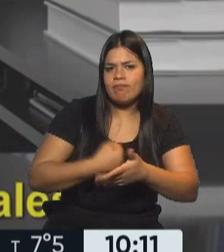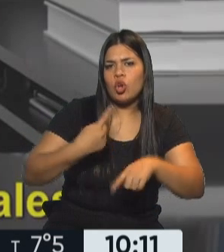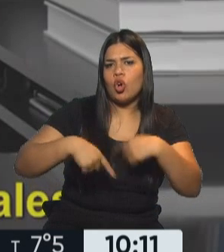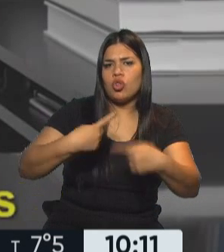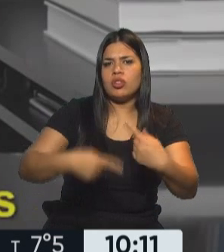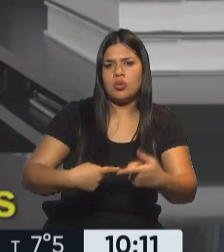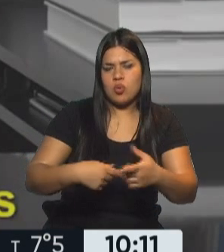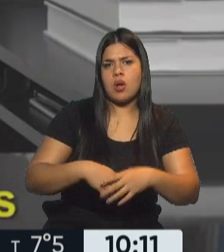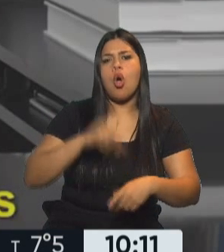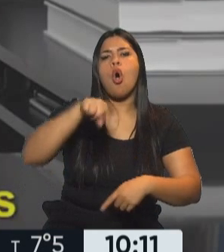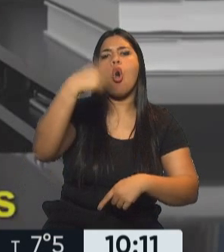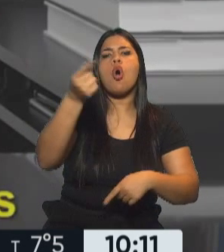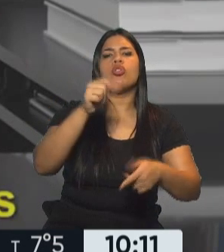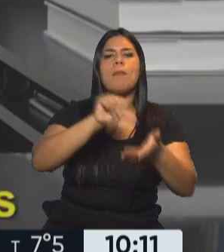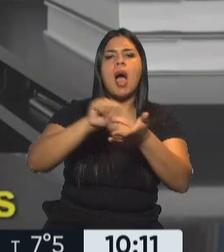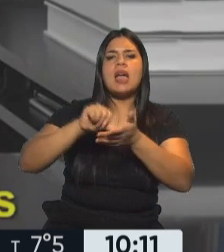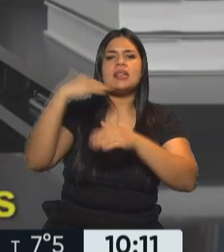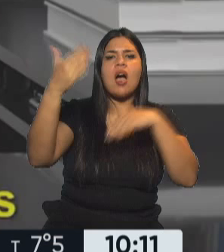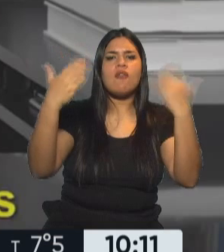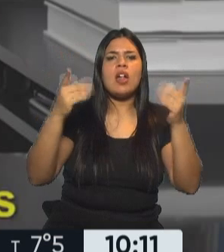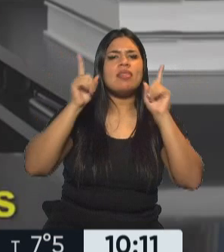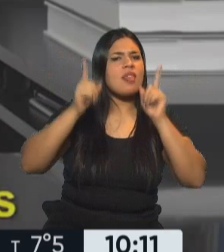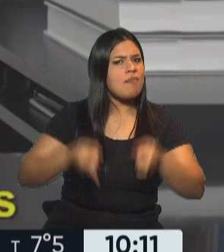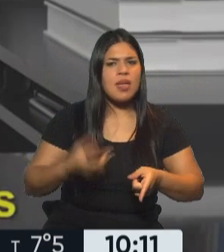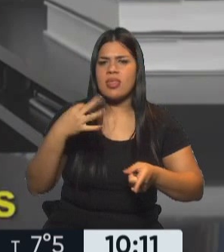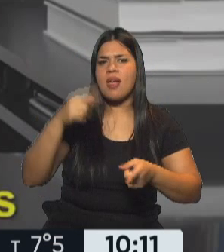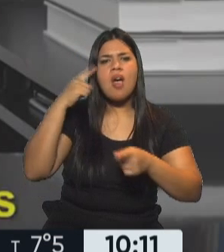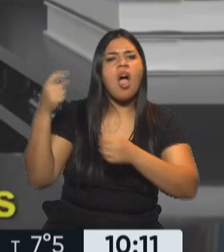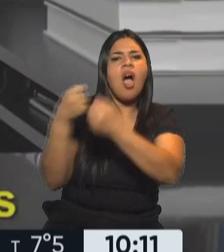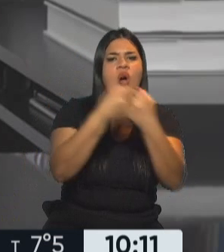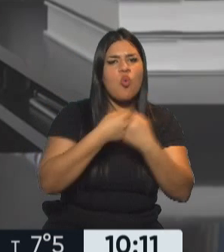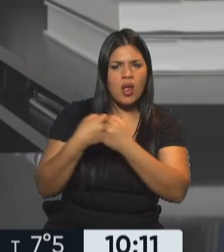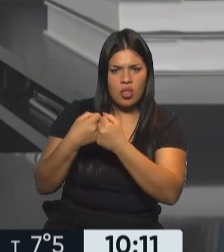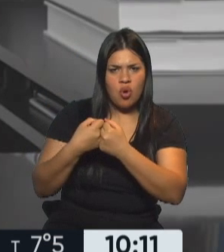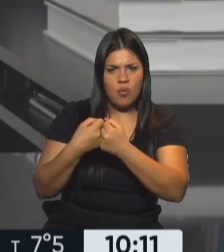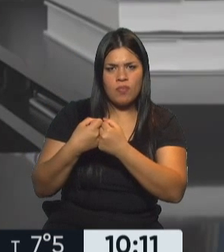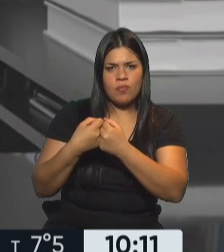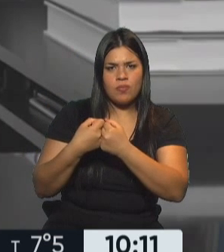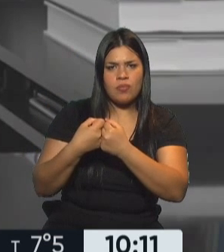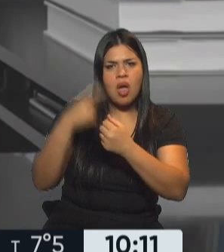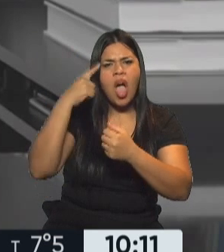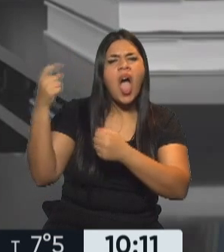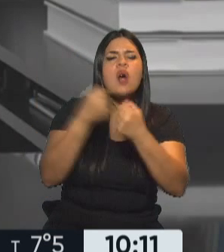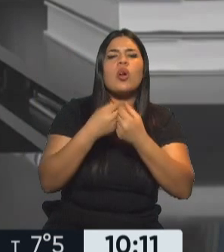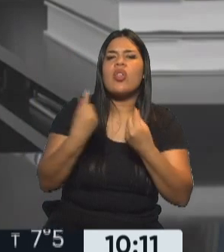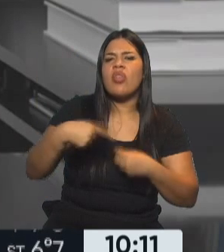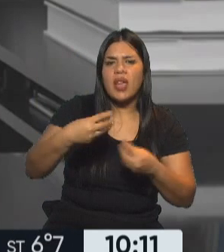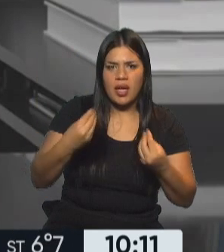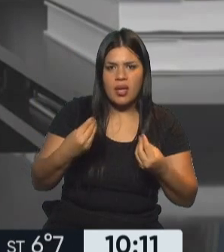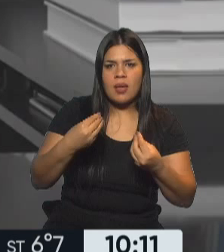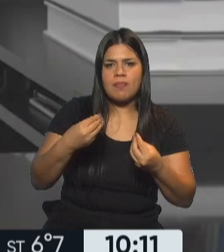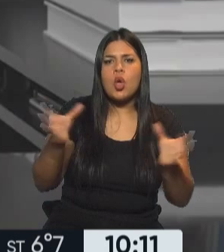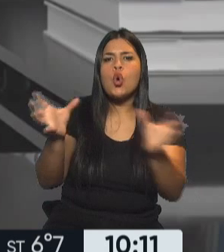países del continente se sumen y declaren a estas organizaciones como lo que son, grupos terroristas,